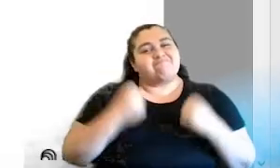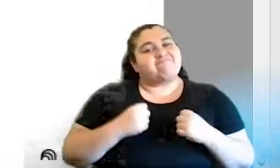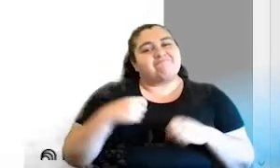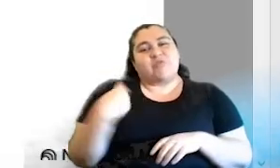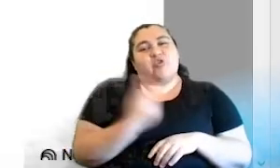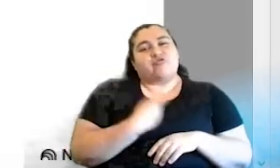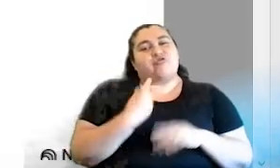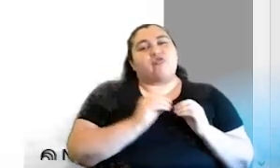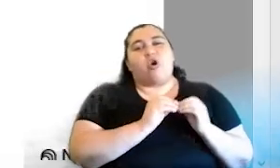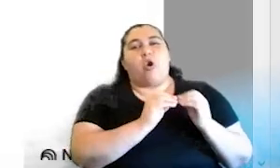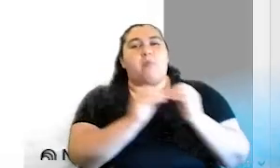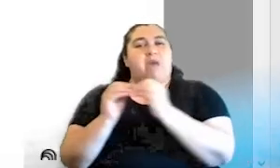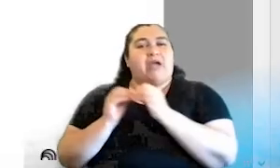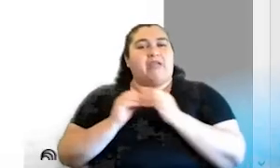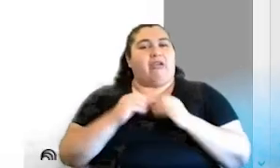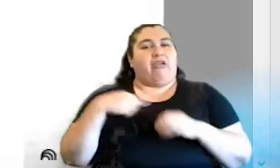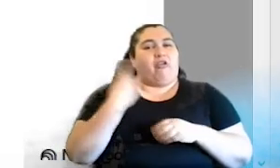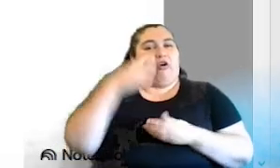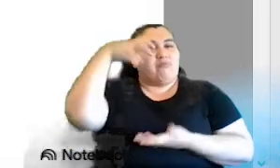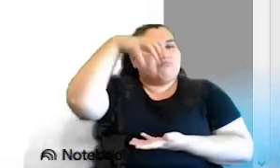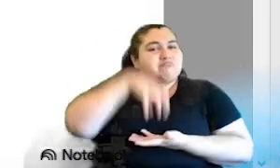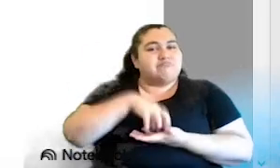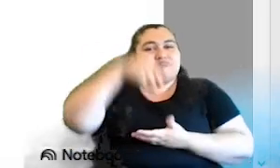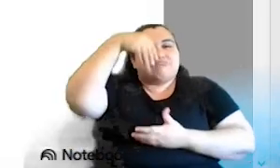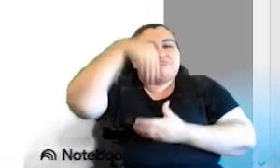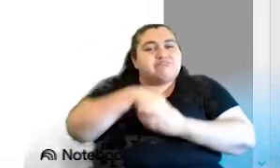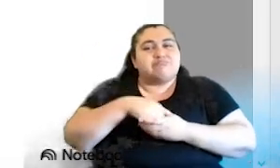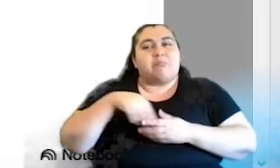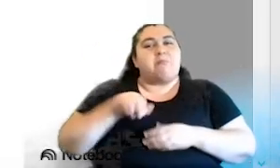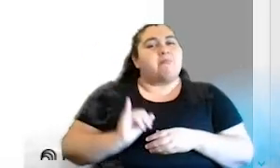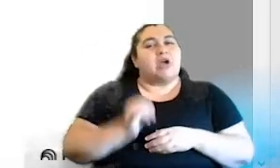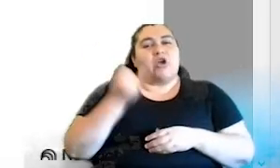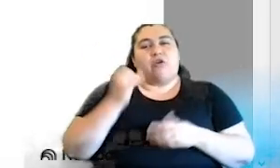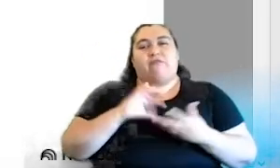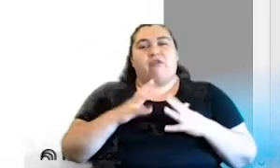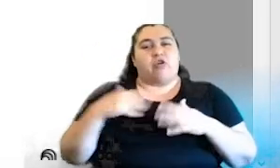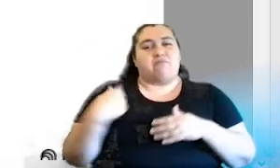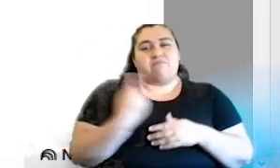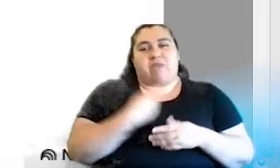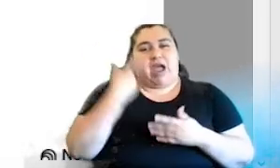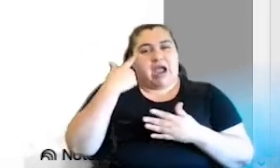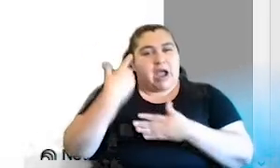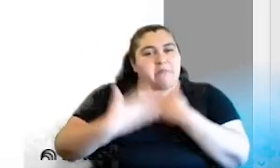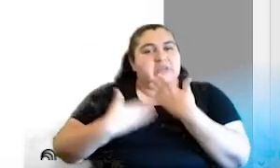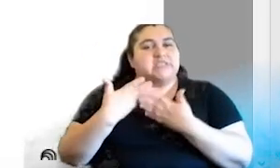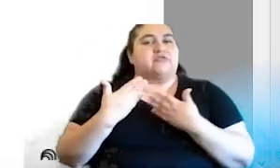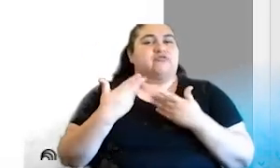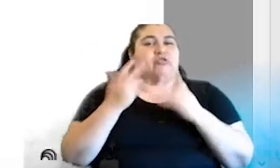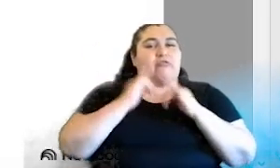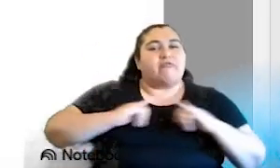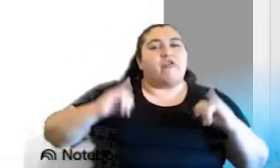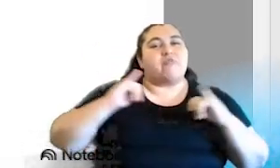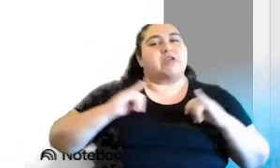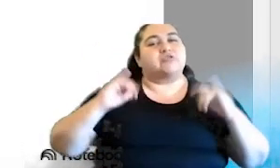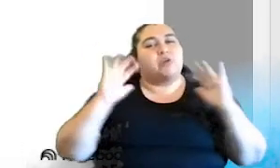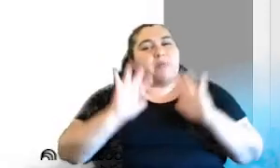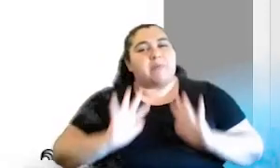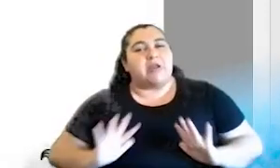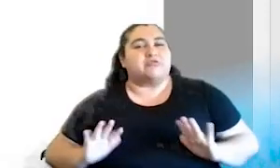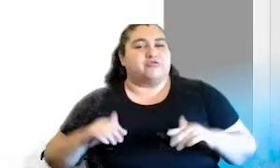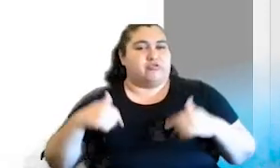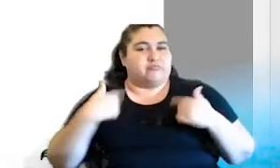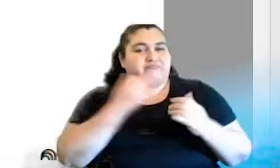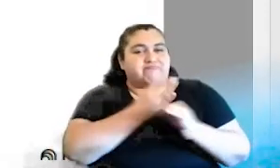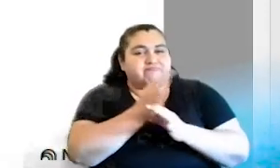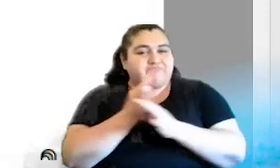propios compañeros del organismo quienes estamos mejor capacitados para transmitirnos conocimiento y formarnos. Bueno,